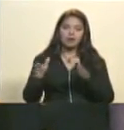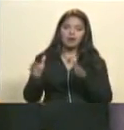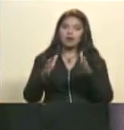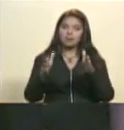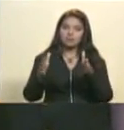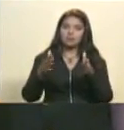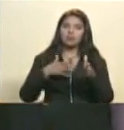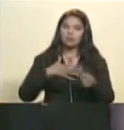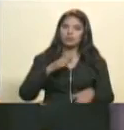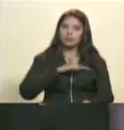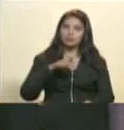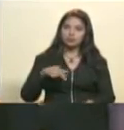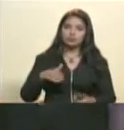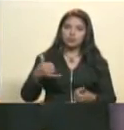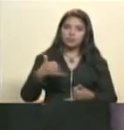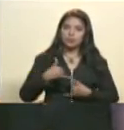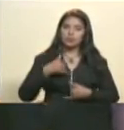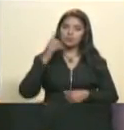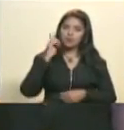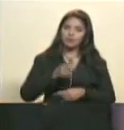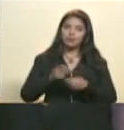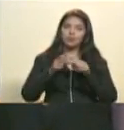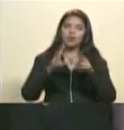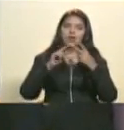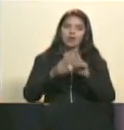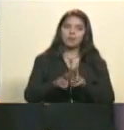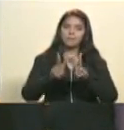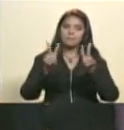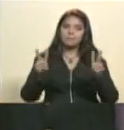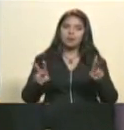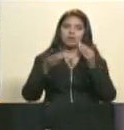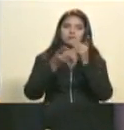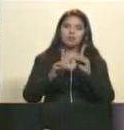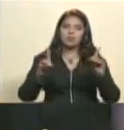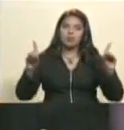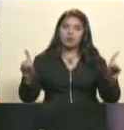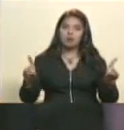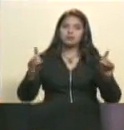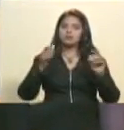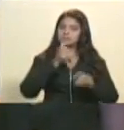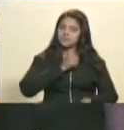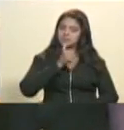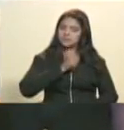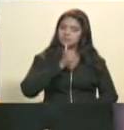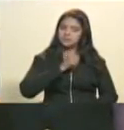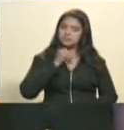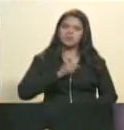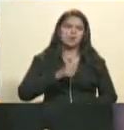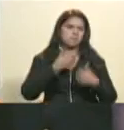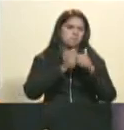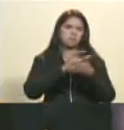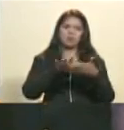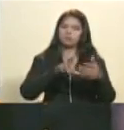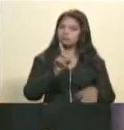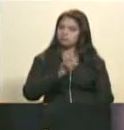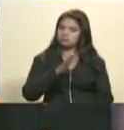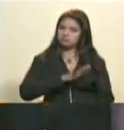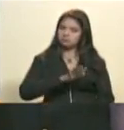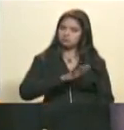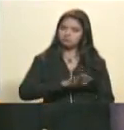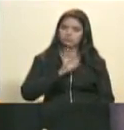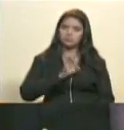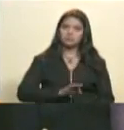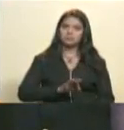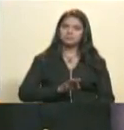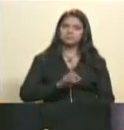que nosotros mismos nos merecemos, en paz, en democracia, con tolerancia, sin violencia,